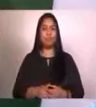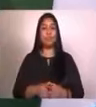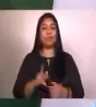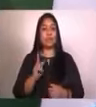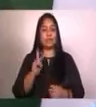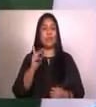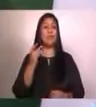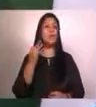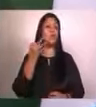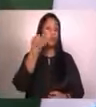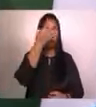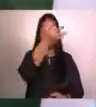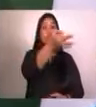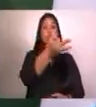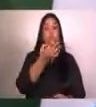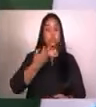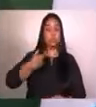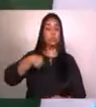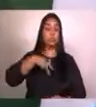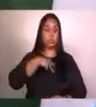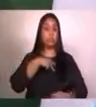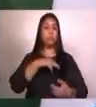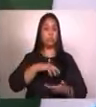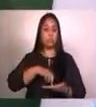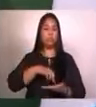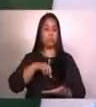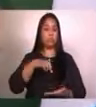y al futuro de nuestras naciones.